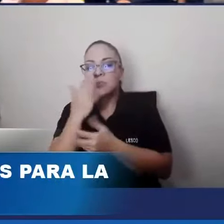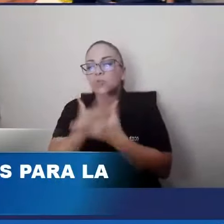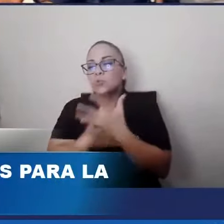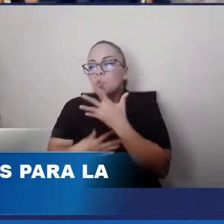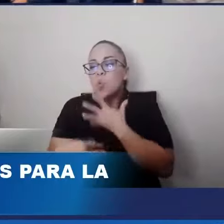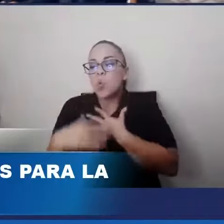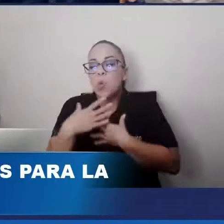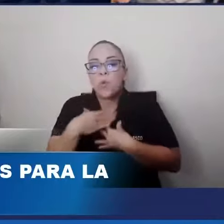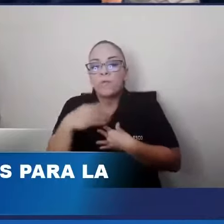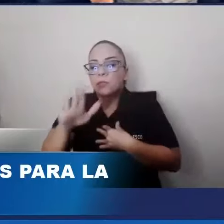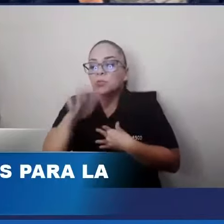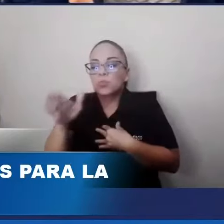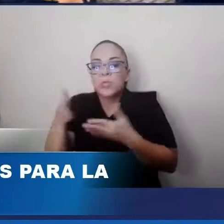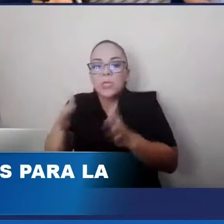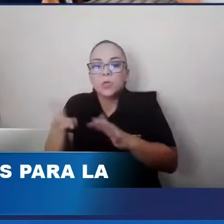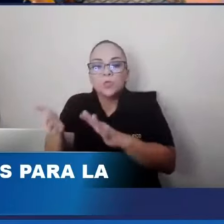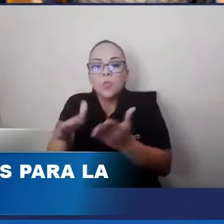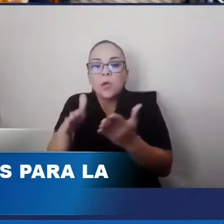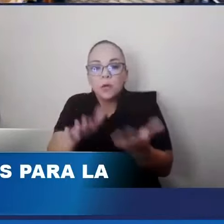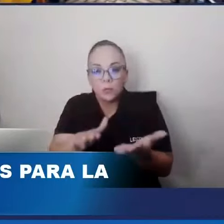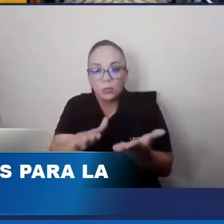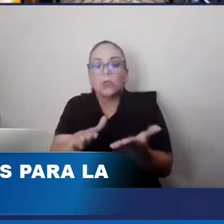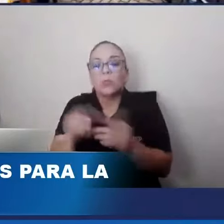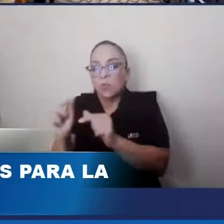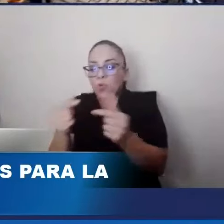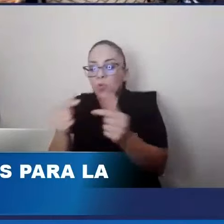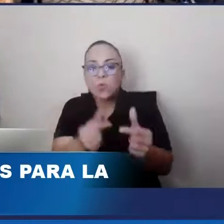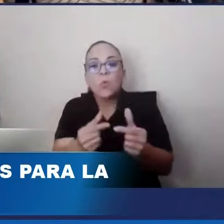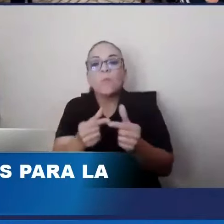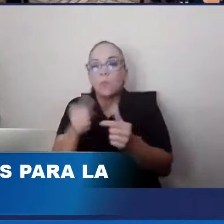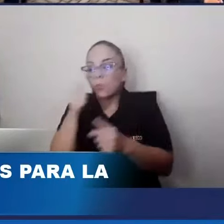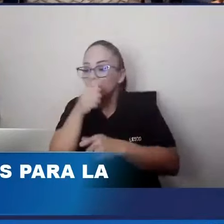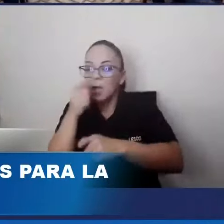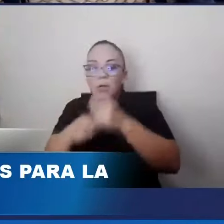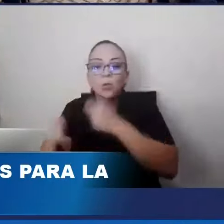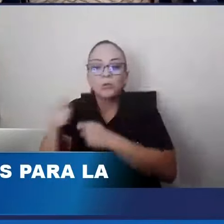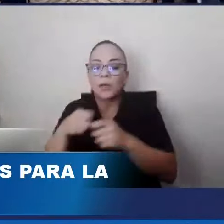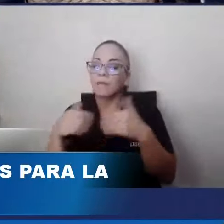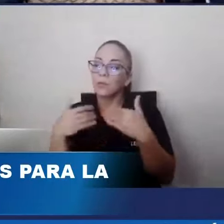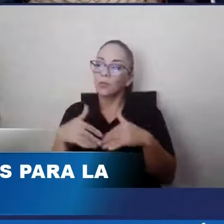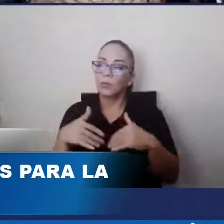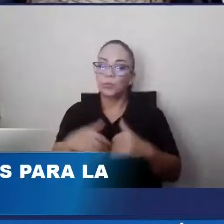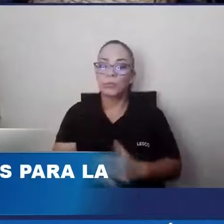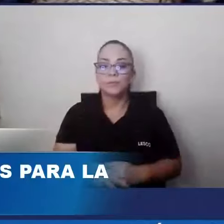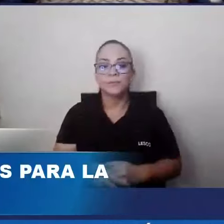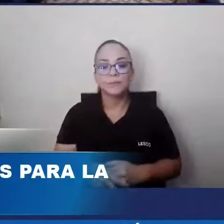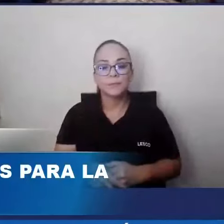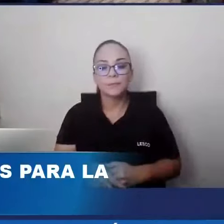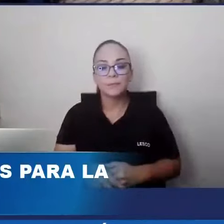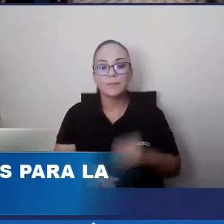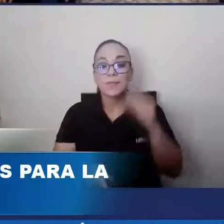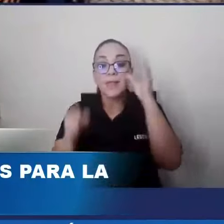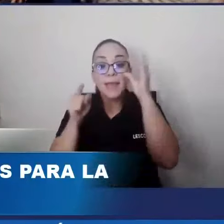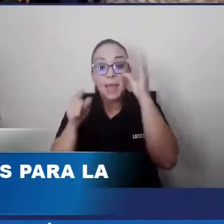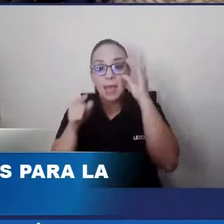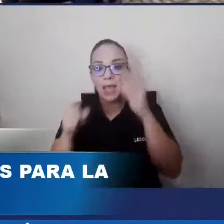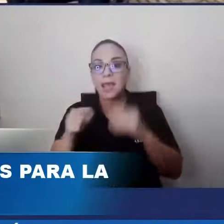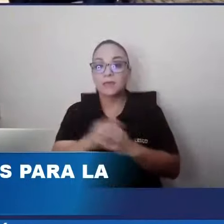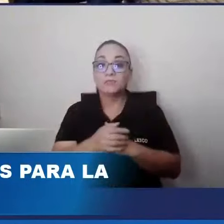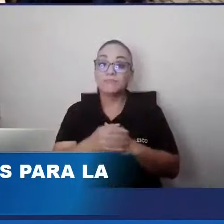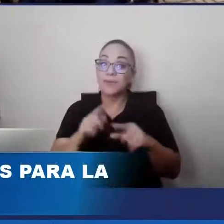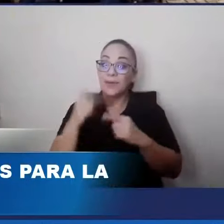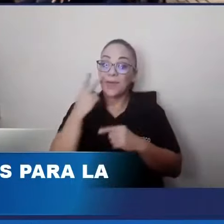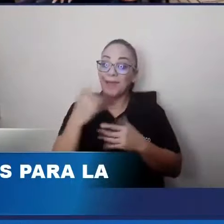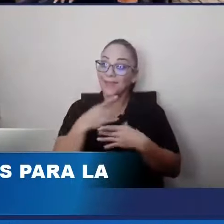que perdieron a sus hijos en esa guerra contra el narcotráfico. Y esos son los que se desgarran la ropa hoy.